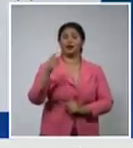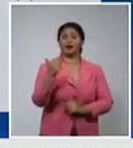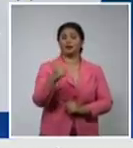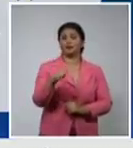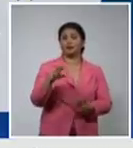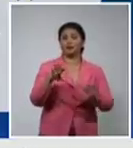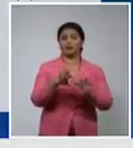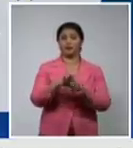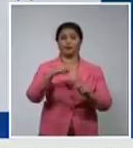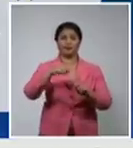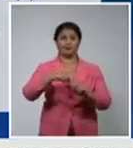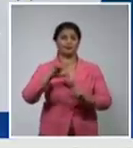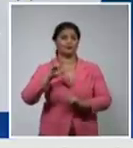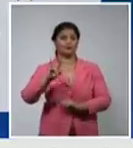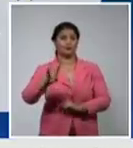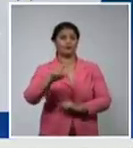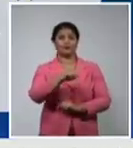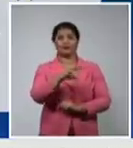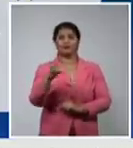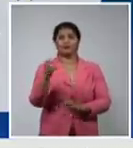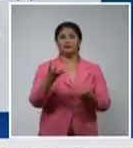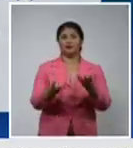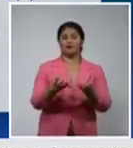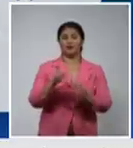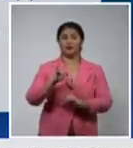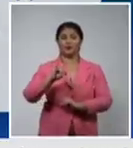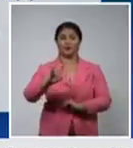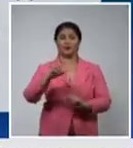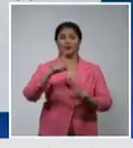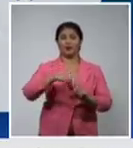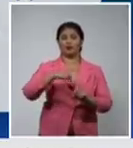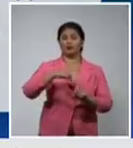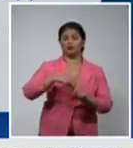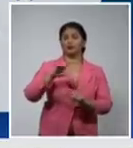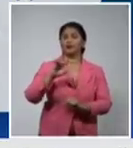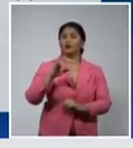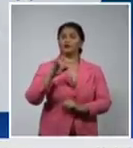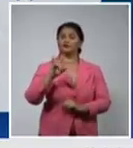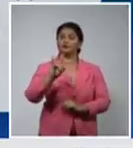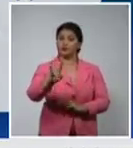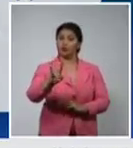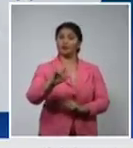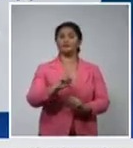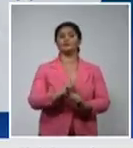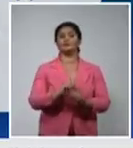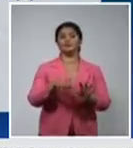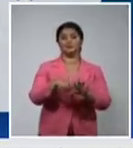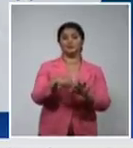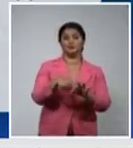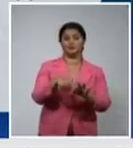Guantánamo 9, Cienfuegos 9 y Las Tunas también 9. El municipio